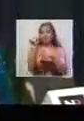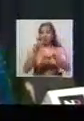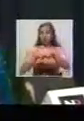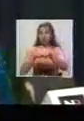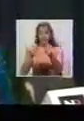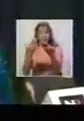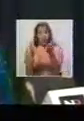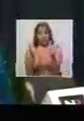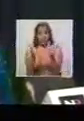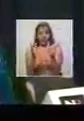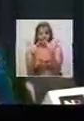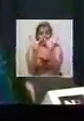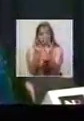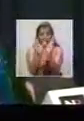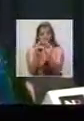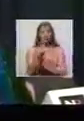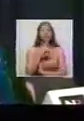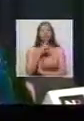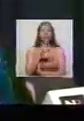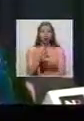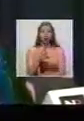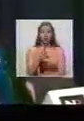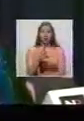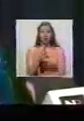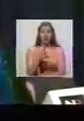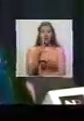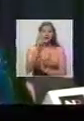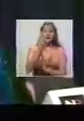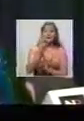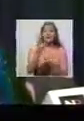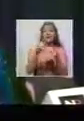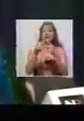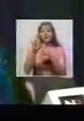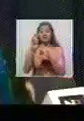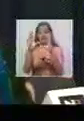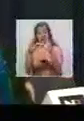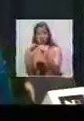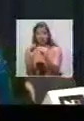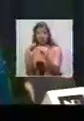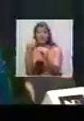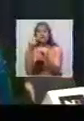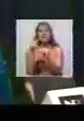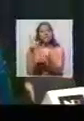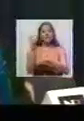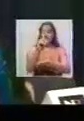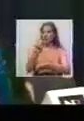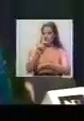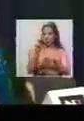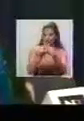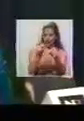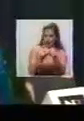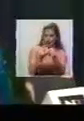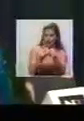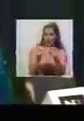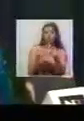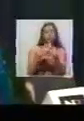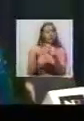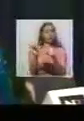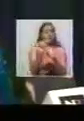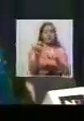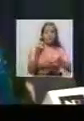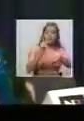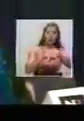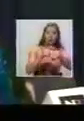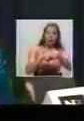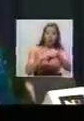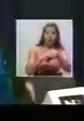tiempo en que está abierto el Congreso Real, a 6, 7 de la noche. Si ya ese día no participó, automáticamente